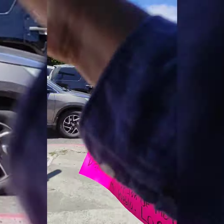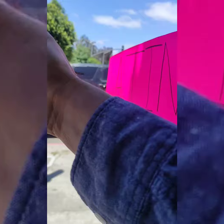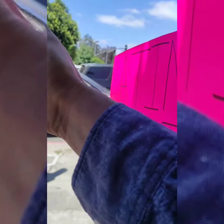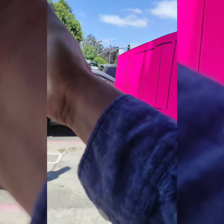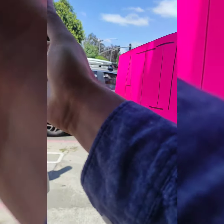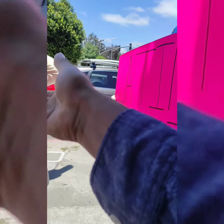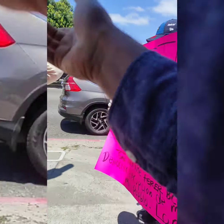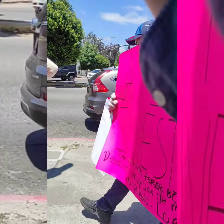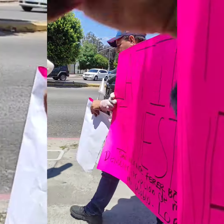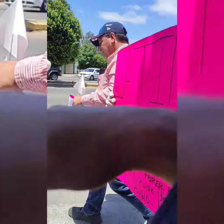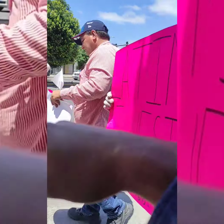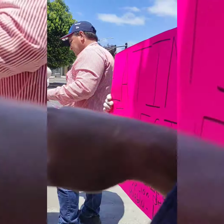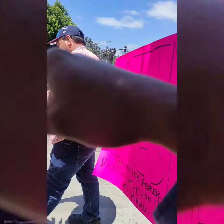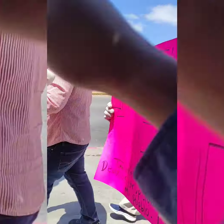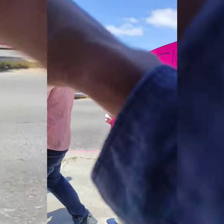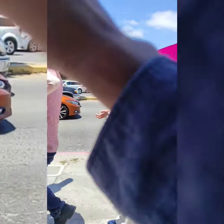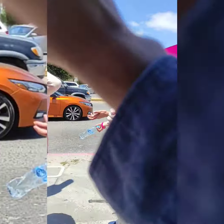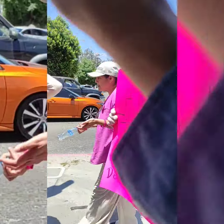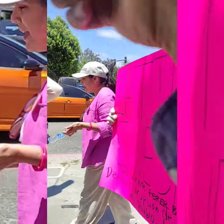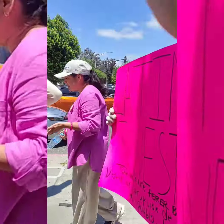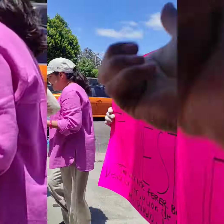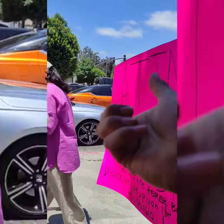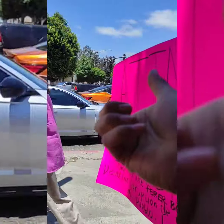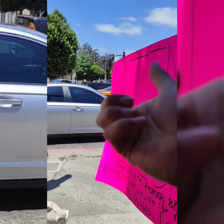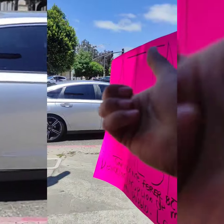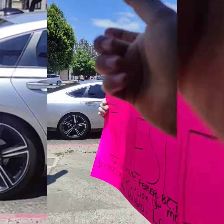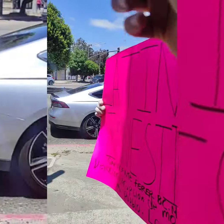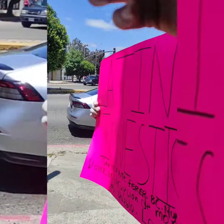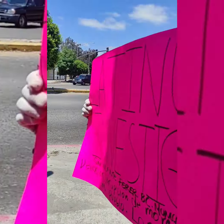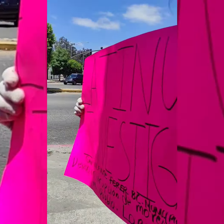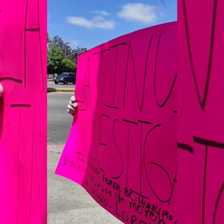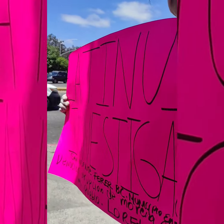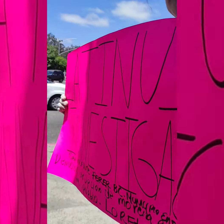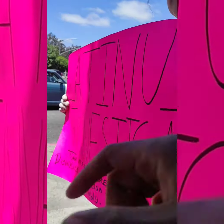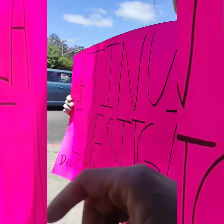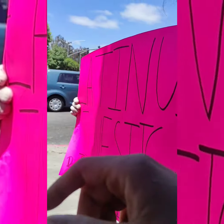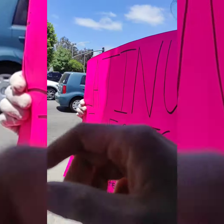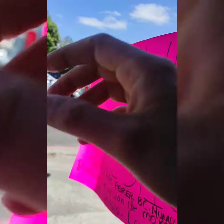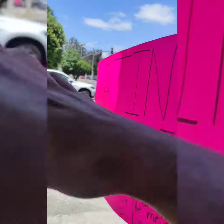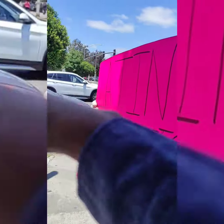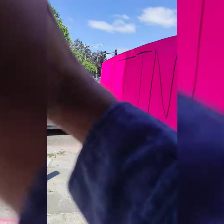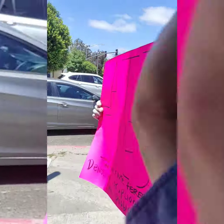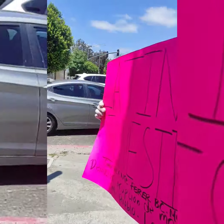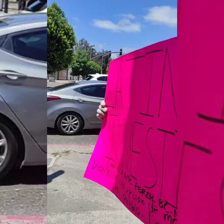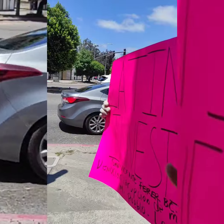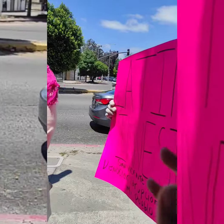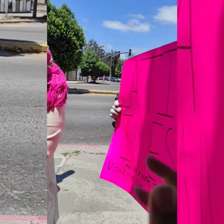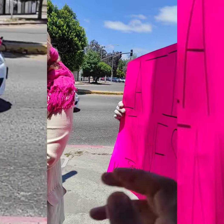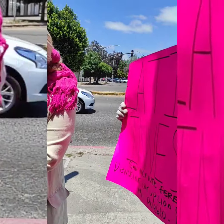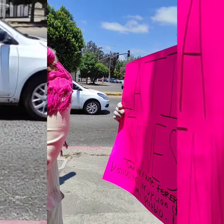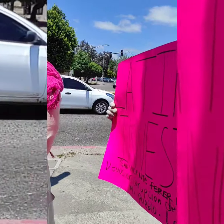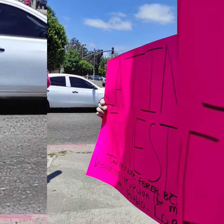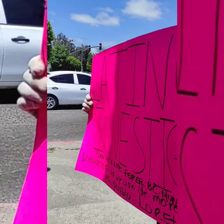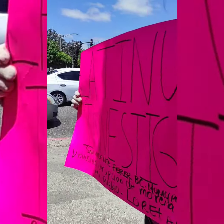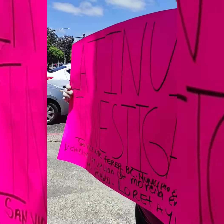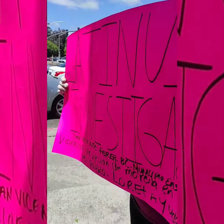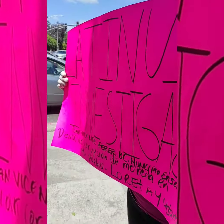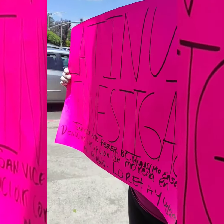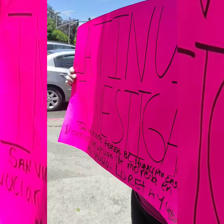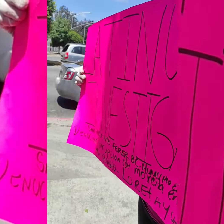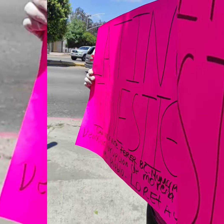llaman aborto. Ahora le llaman elección, ¿no? Libre elección de la mujer. Pero a fin de cuentas es lo mismo, ¿no? Es lo